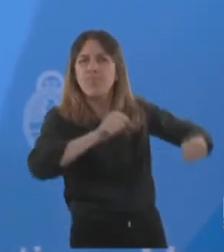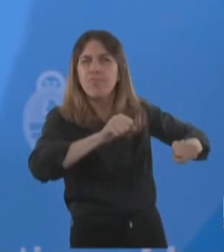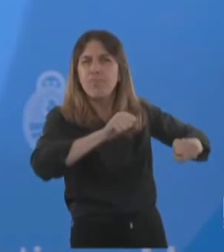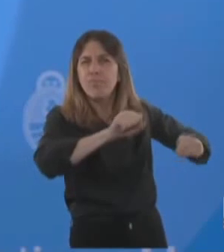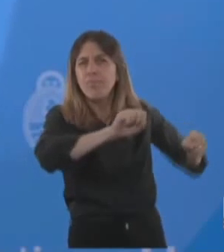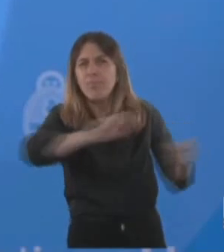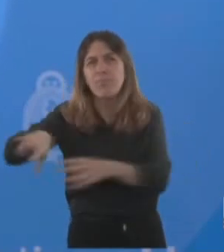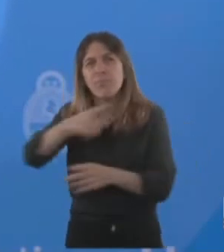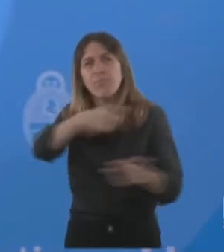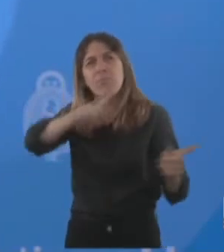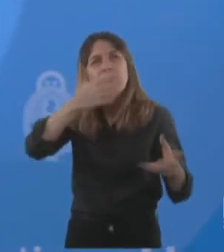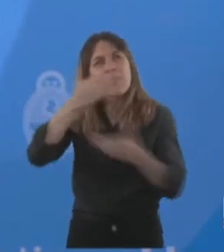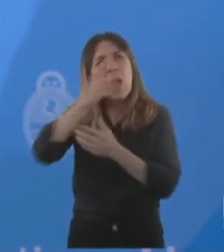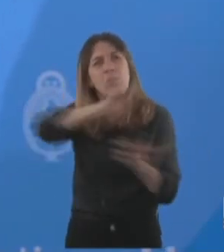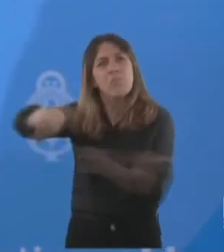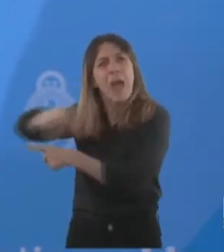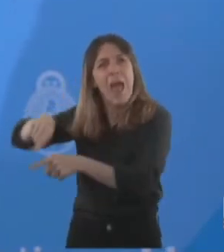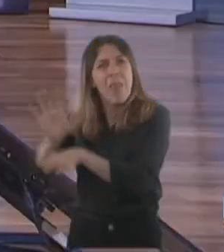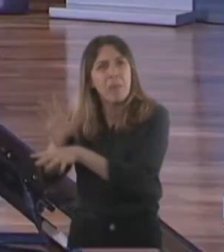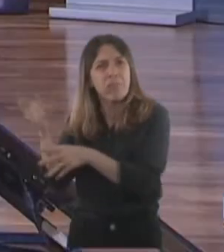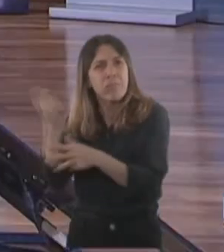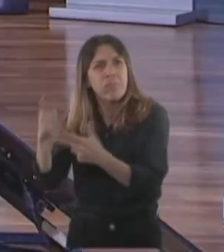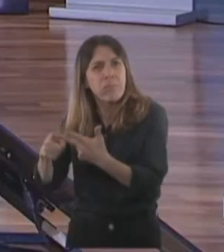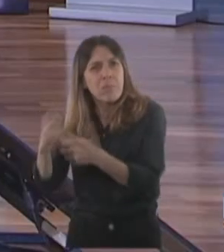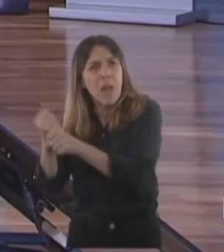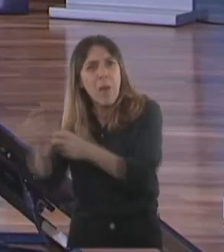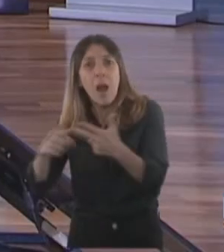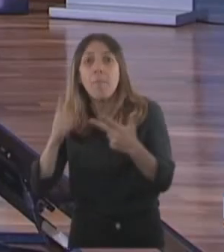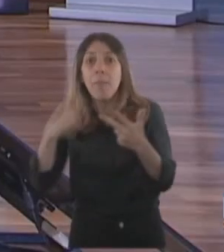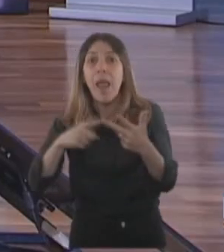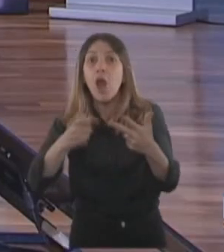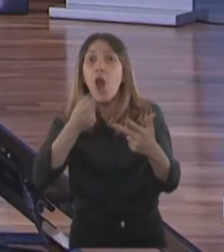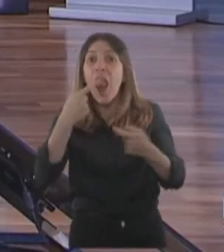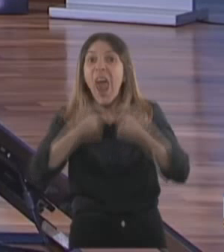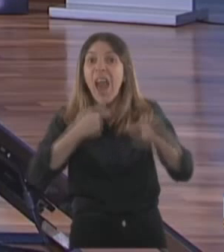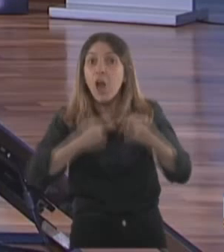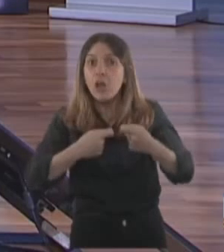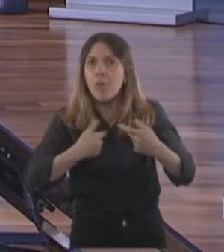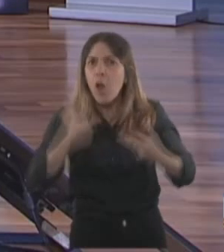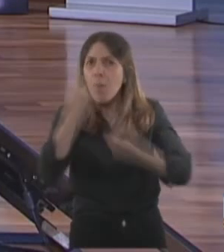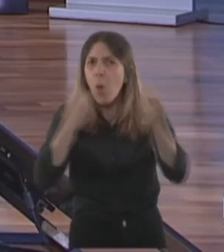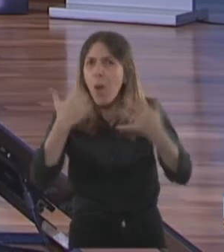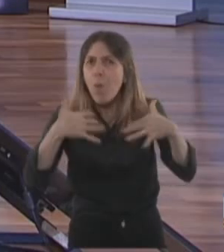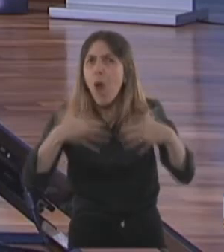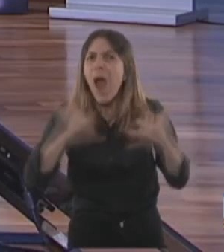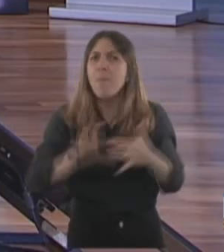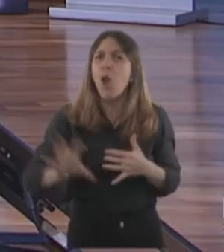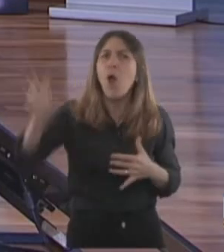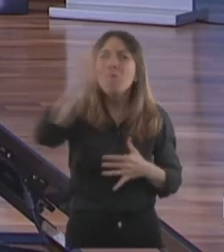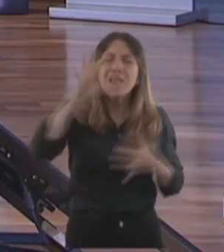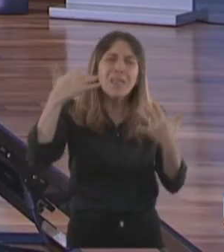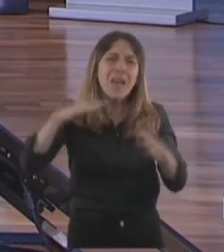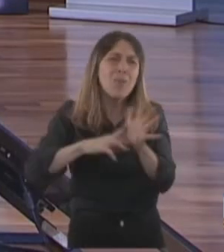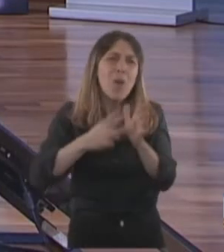existen. Pero el narcotráfico sí nos preocupa mucho, porque hay provincias que lo están padeciendo y le están pasando muy mal.